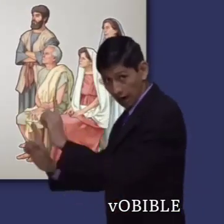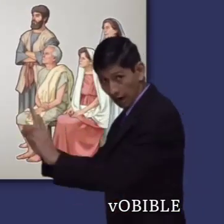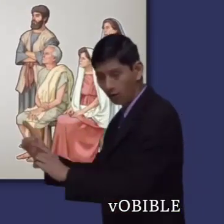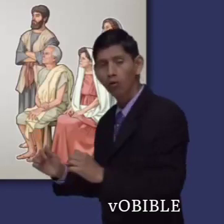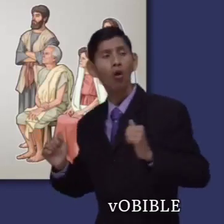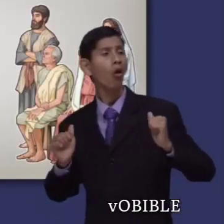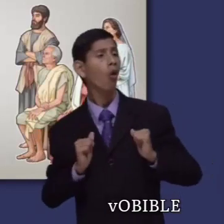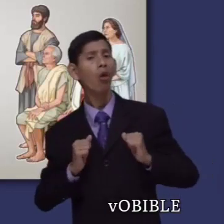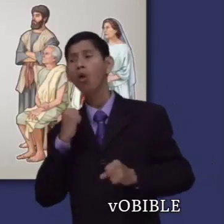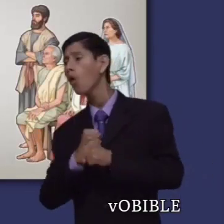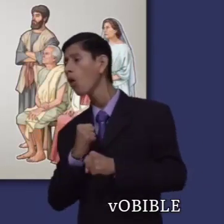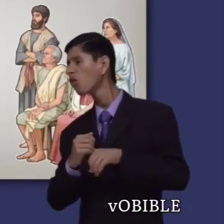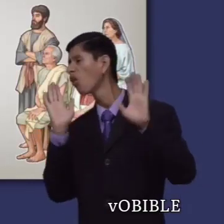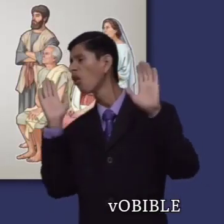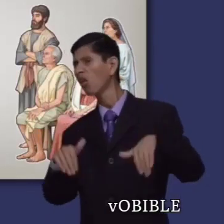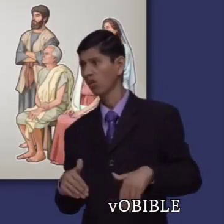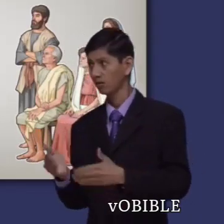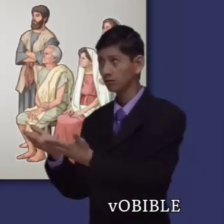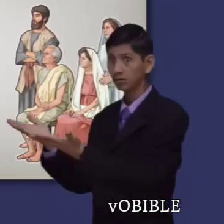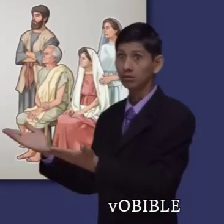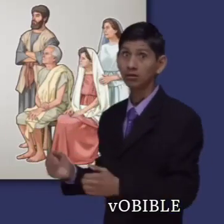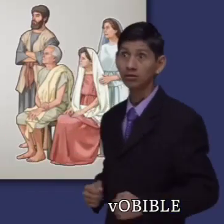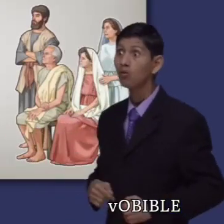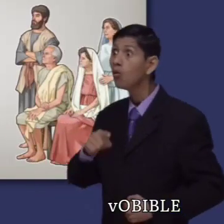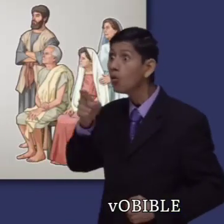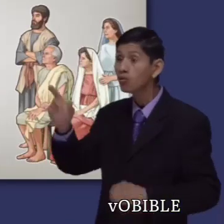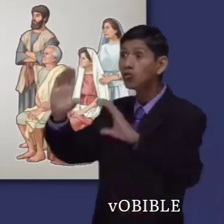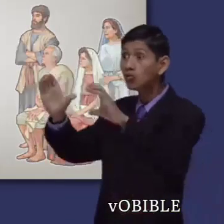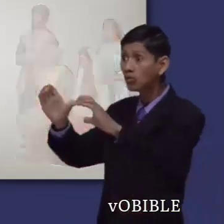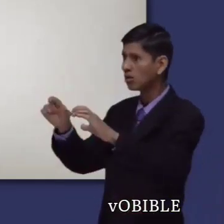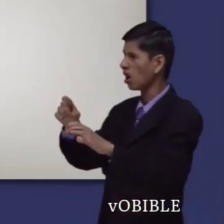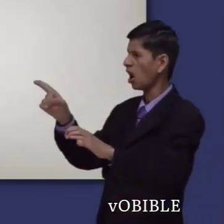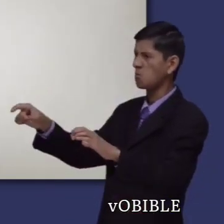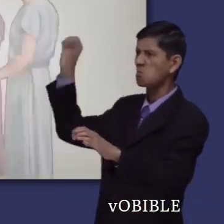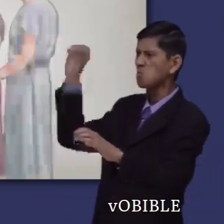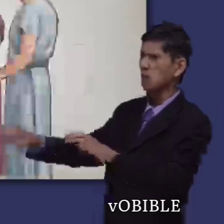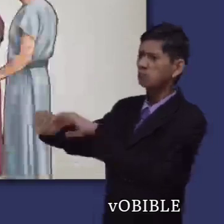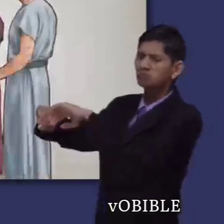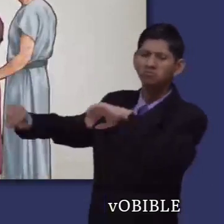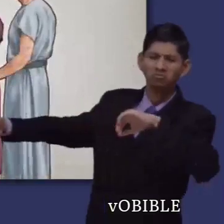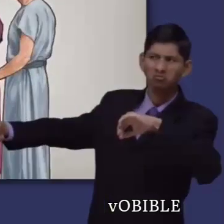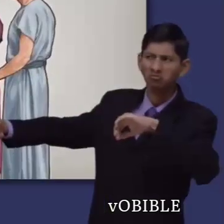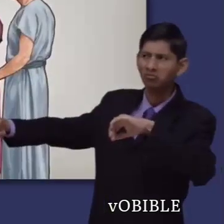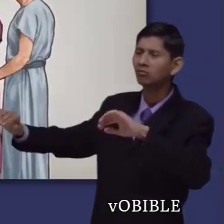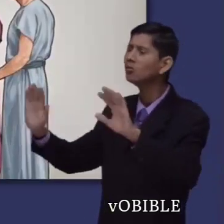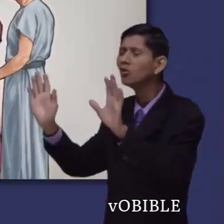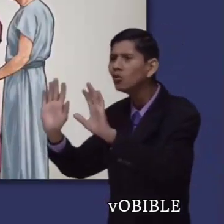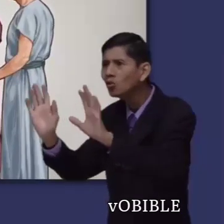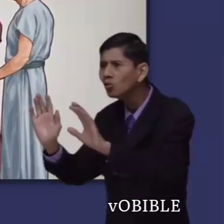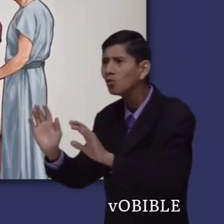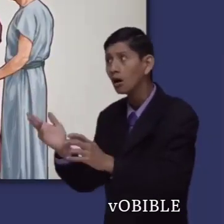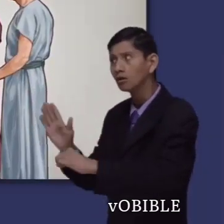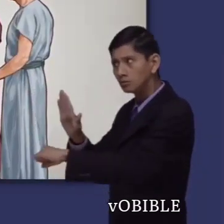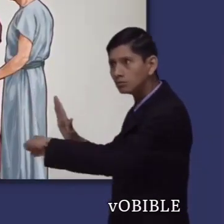trabajar. A pesar de eso, la congregación no debe verlos como enemigos, debe aconsejarlos